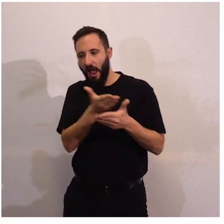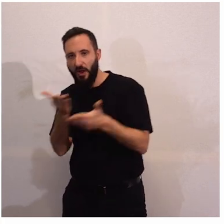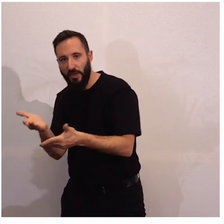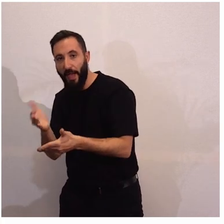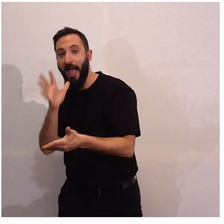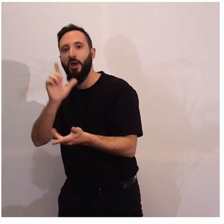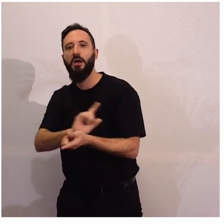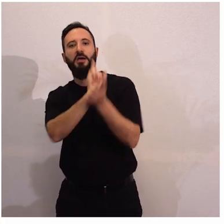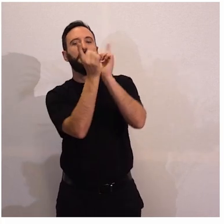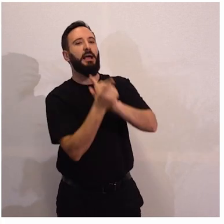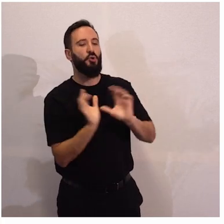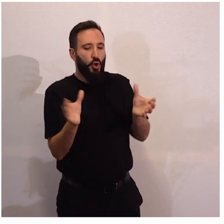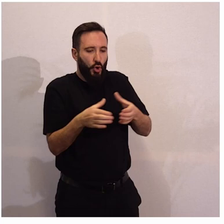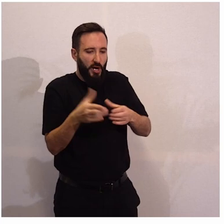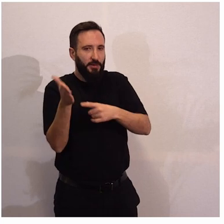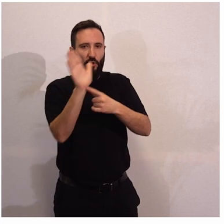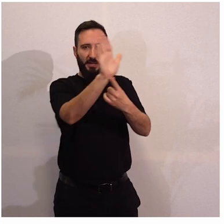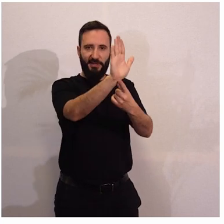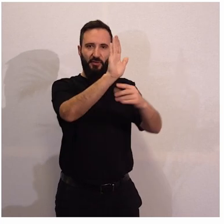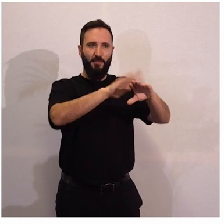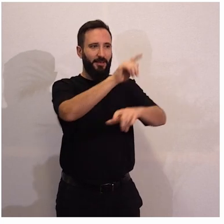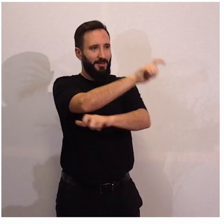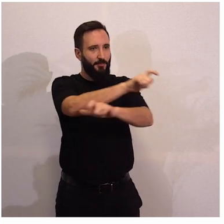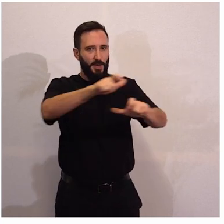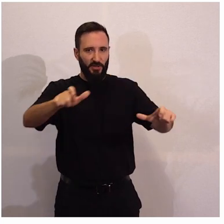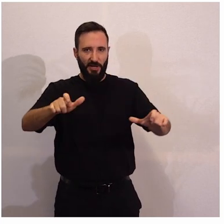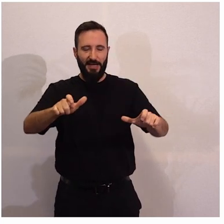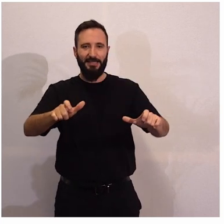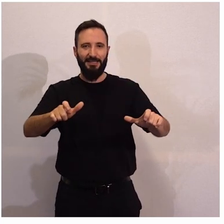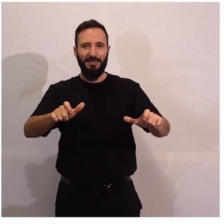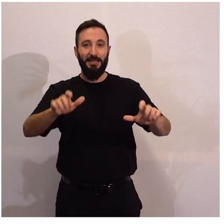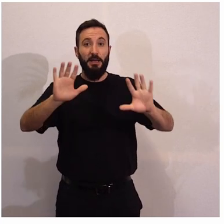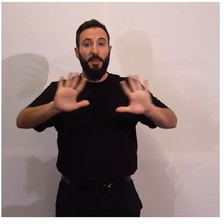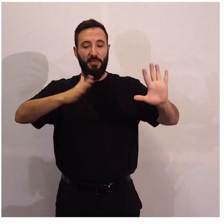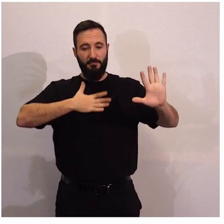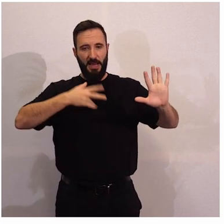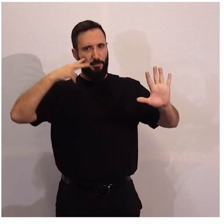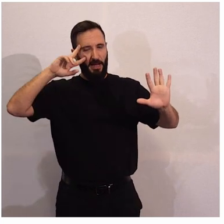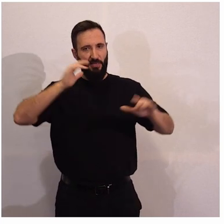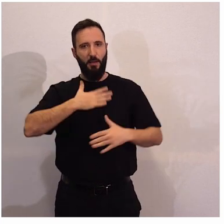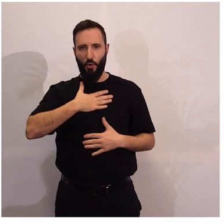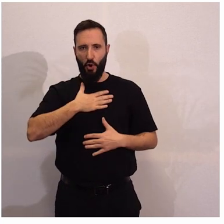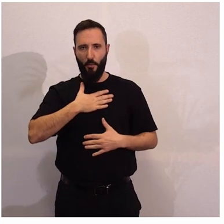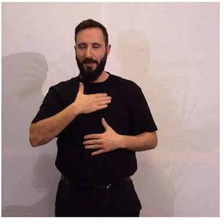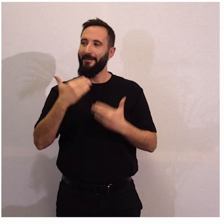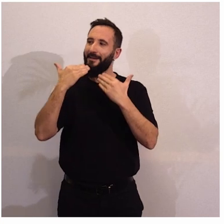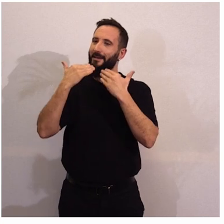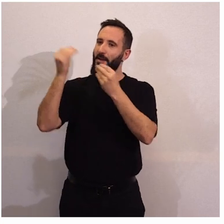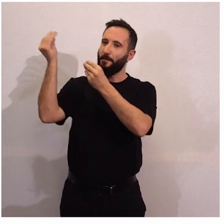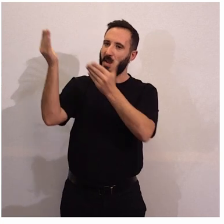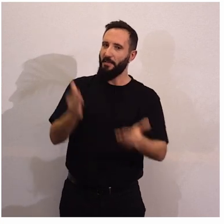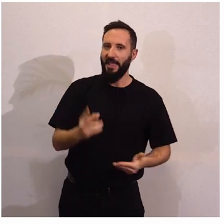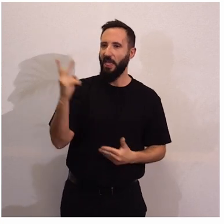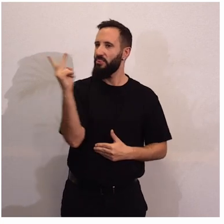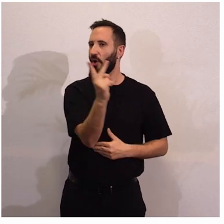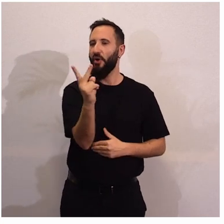a representar a un colectivo de personas desde su propia experiencia. Bienvenidas a las dos y